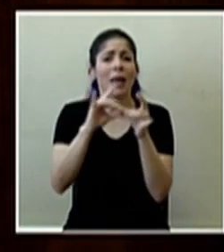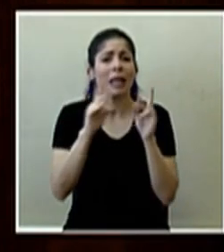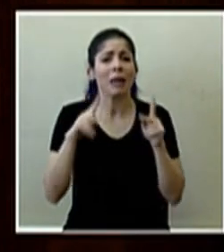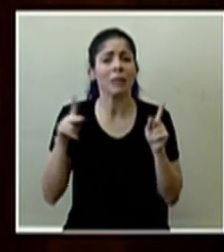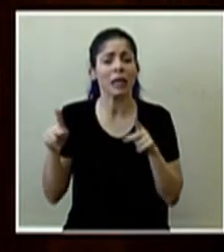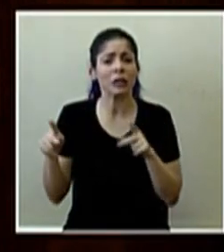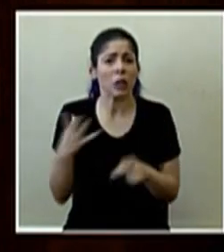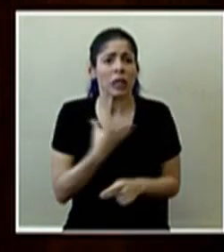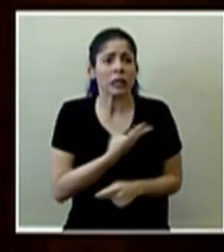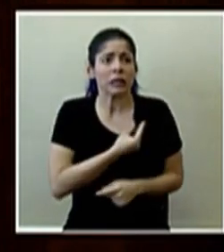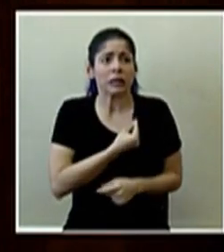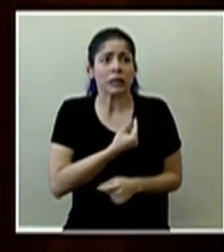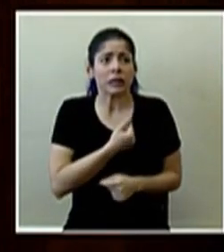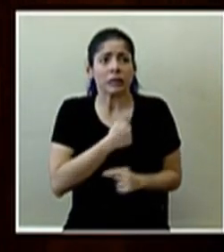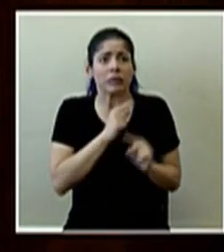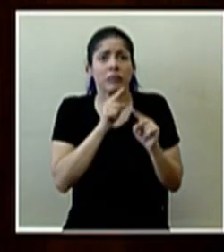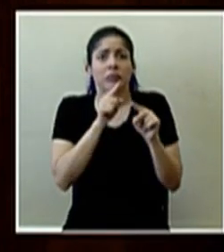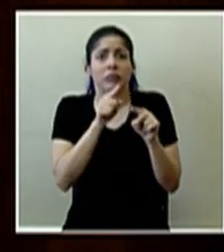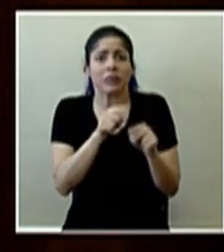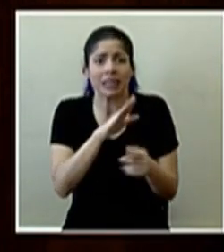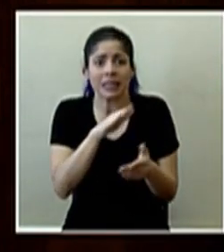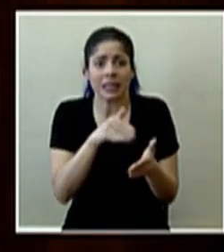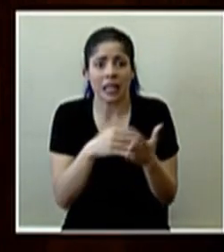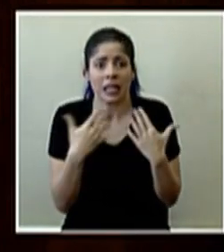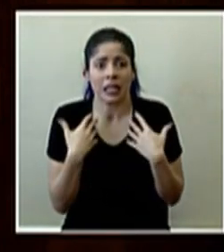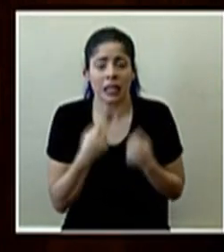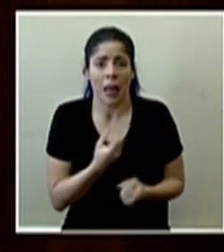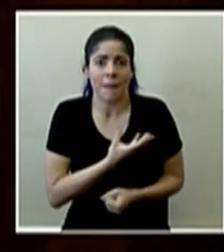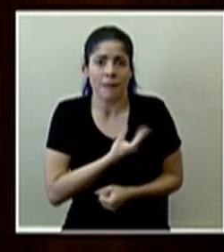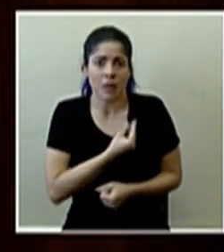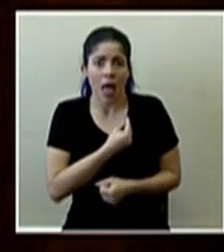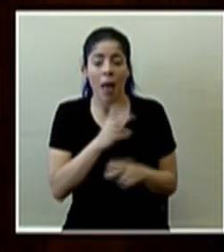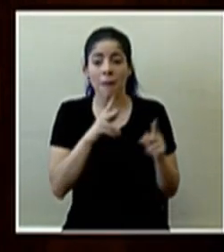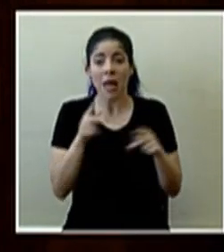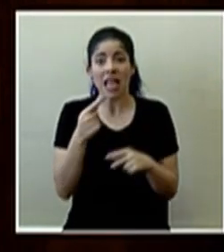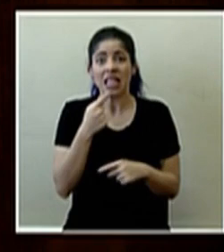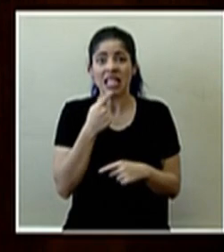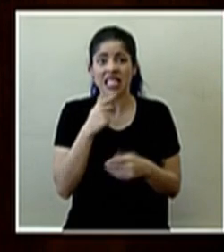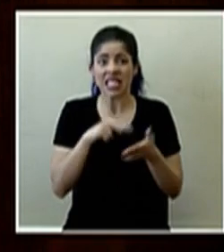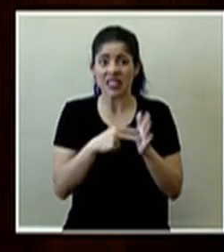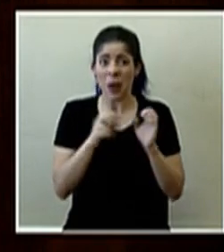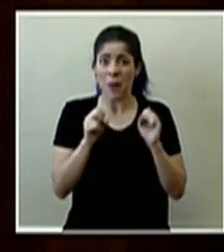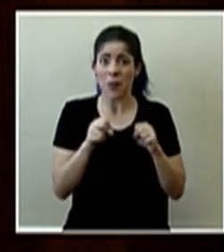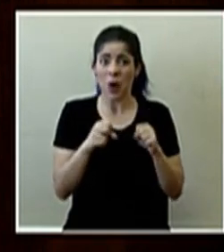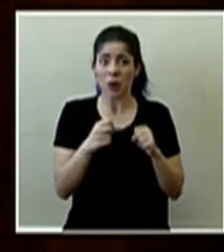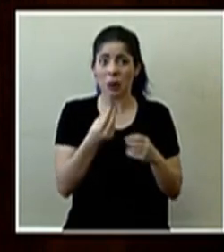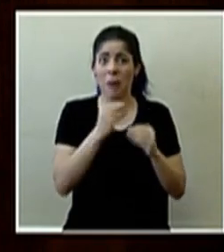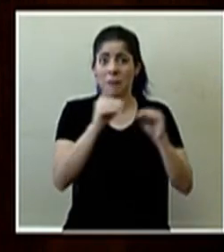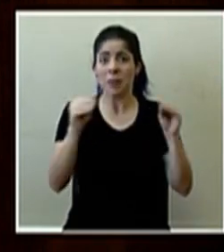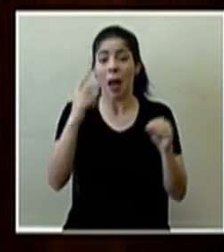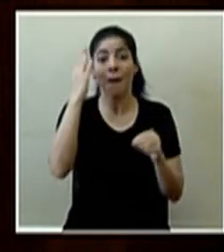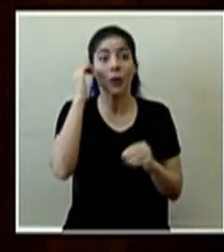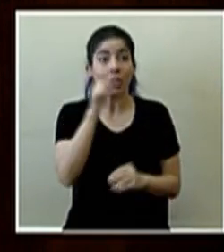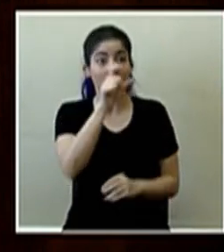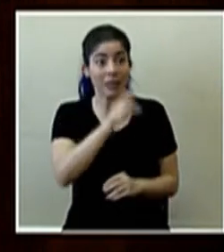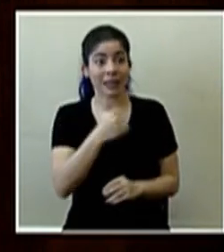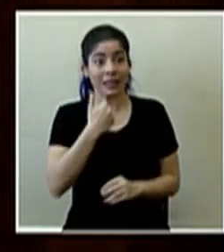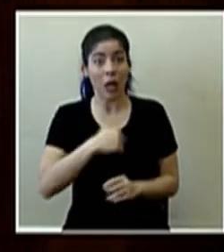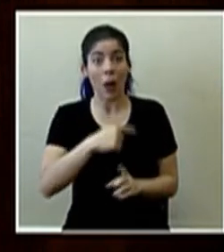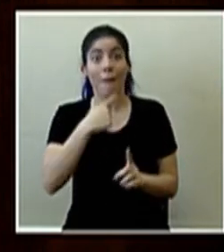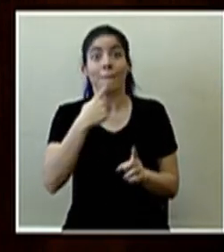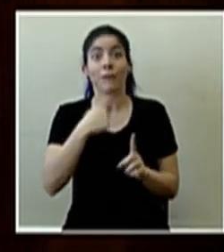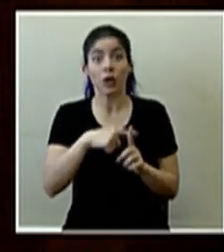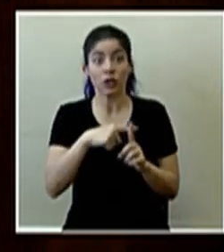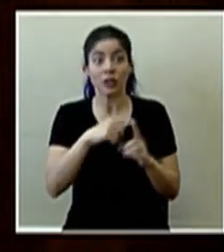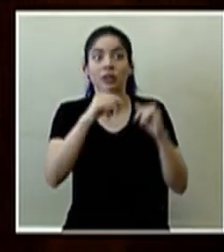miedo en la población de asistir a dicho centro de salud y las personas aseguran que pueden haber muchos contagios ya que el señor dio positivo y